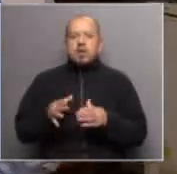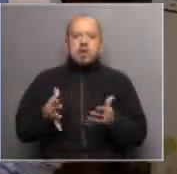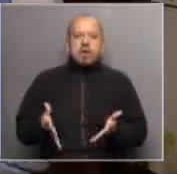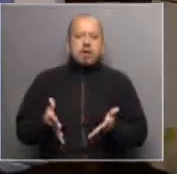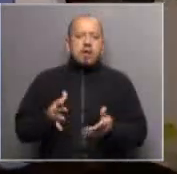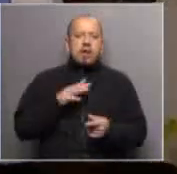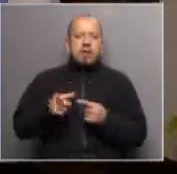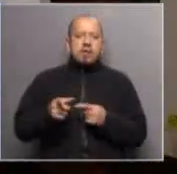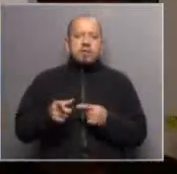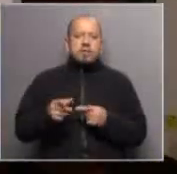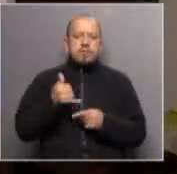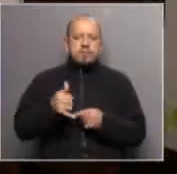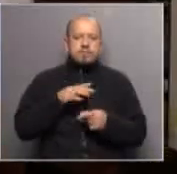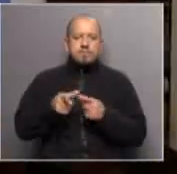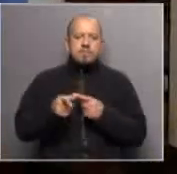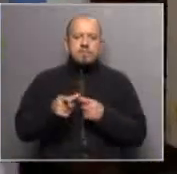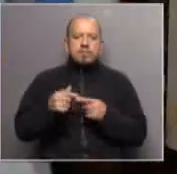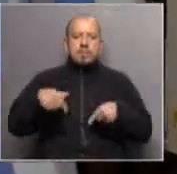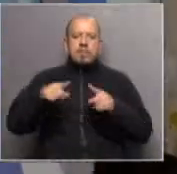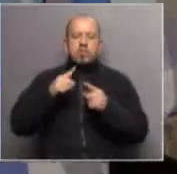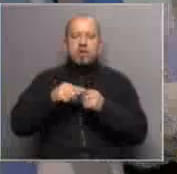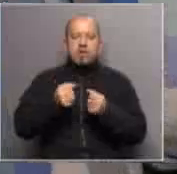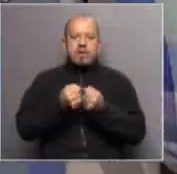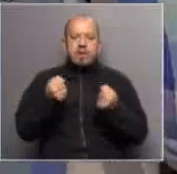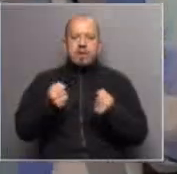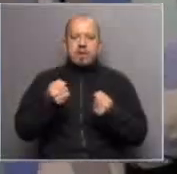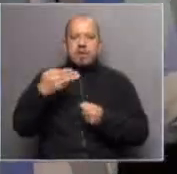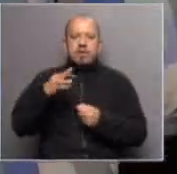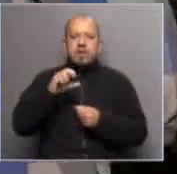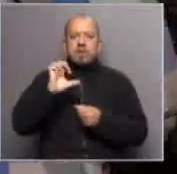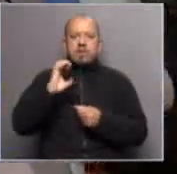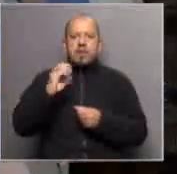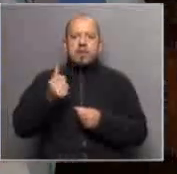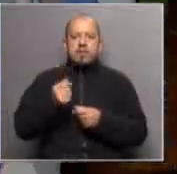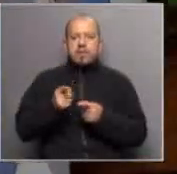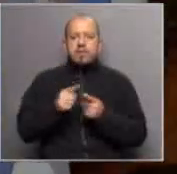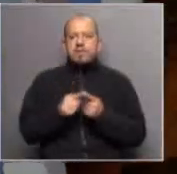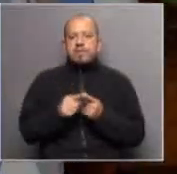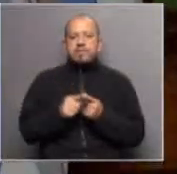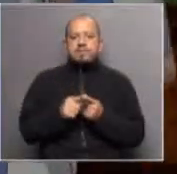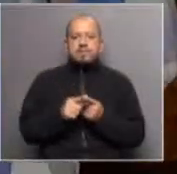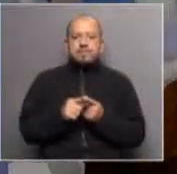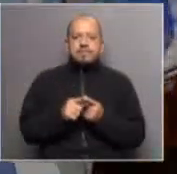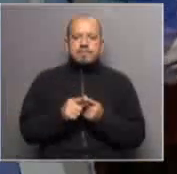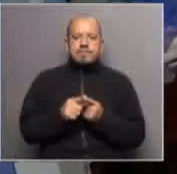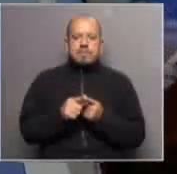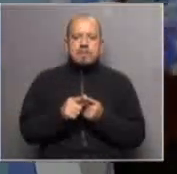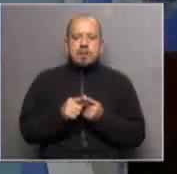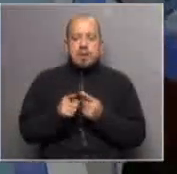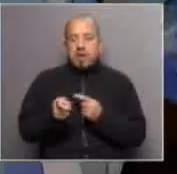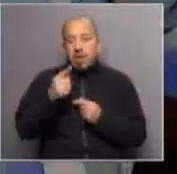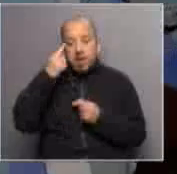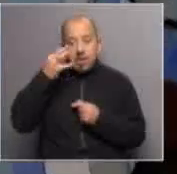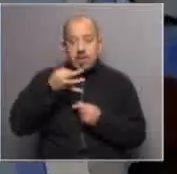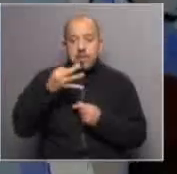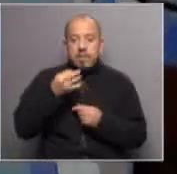relación tuvo y tiene con el semanario Brecha que todos identificamos? Bueno, en realidad ha variado un